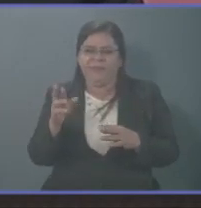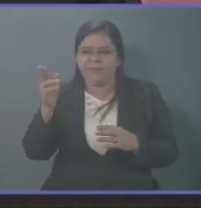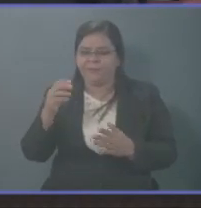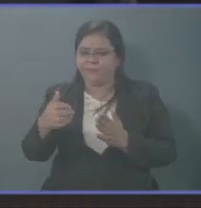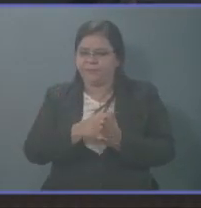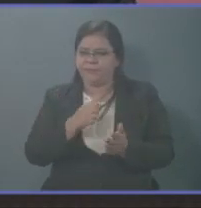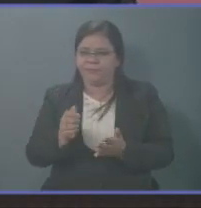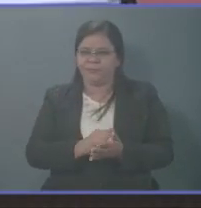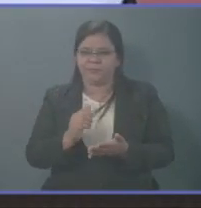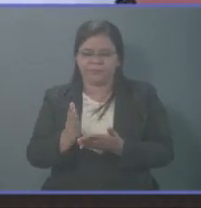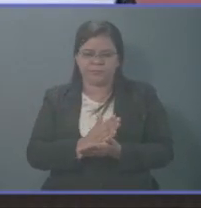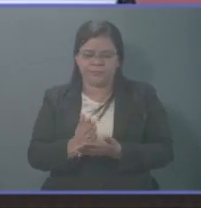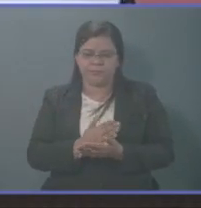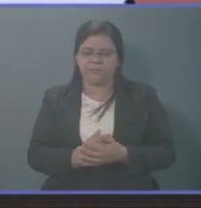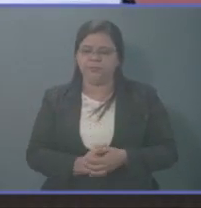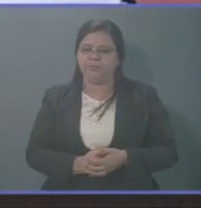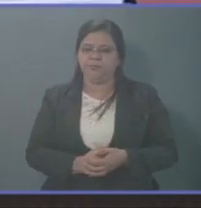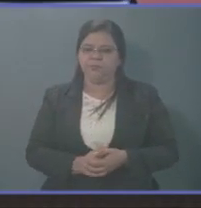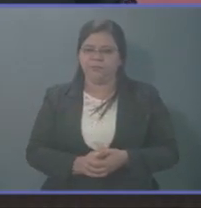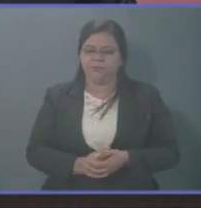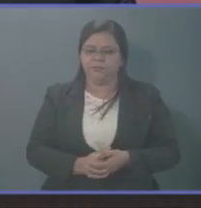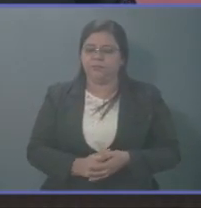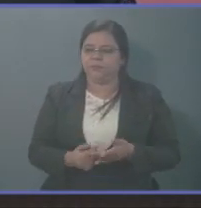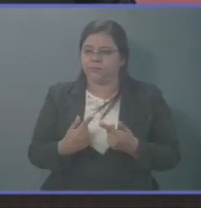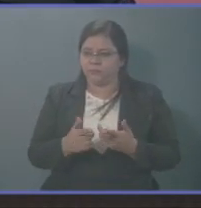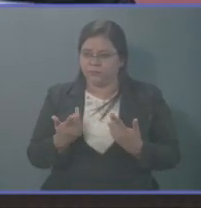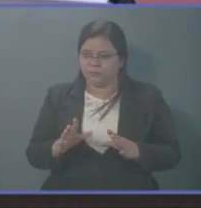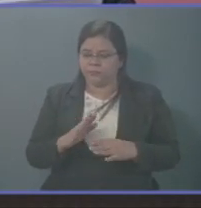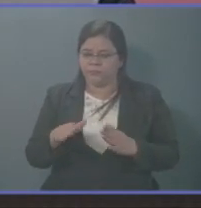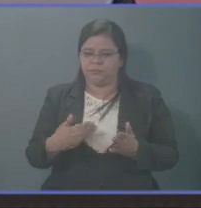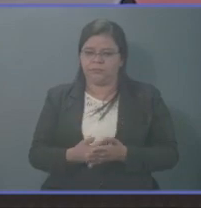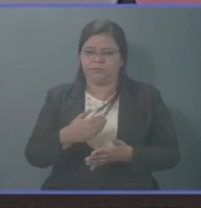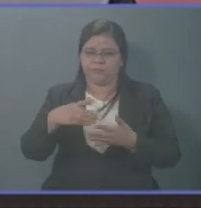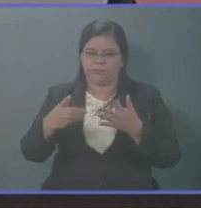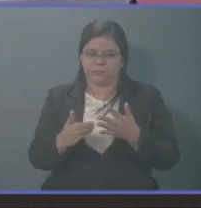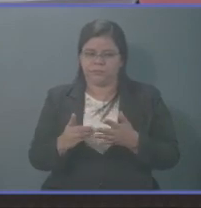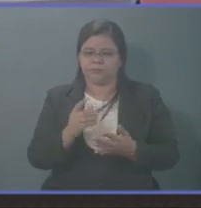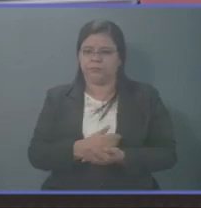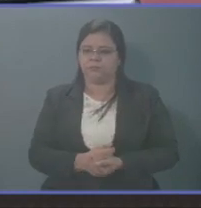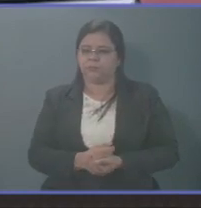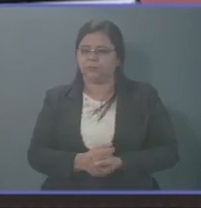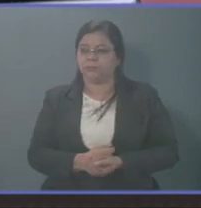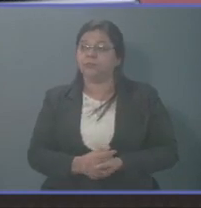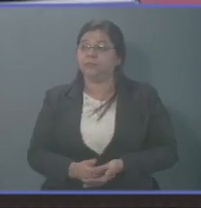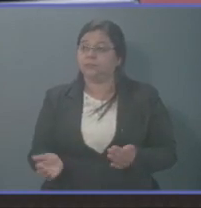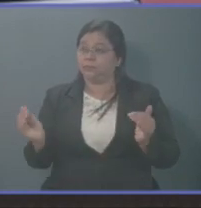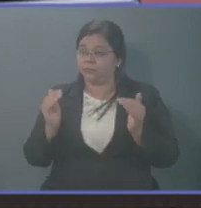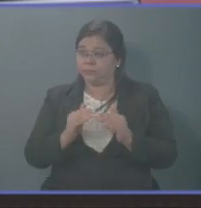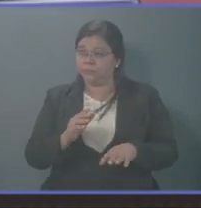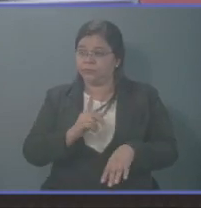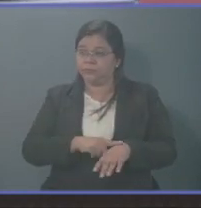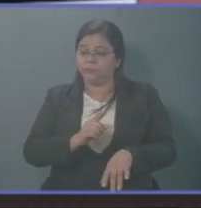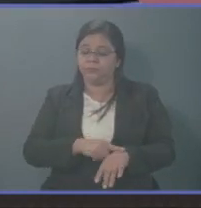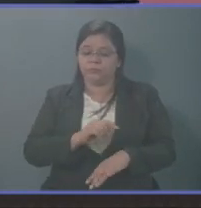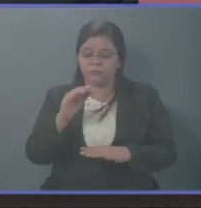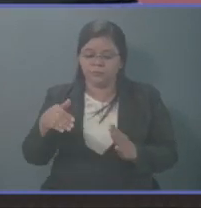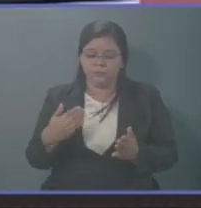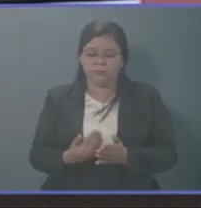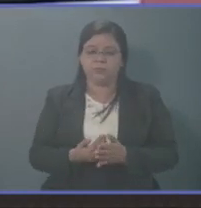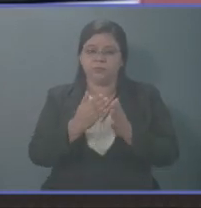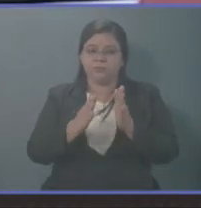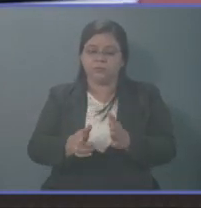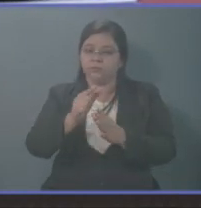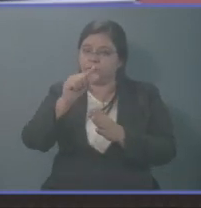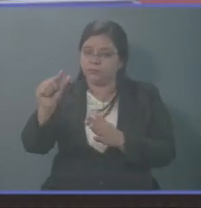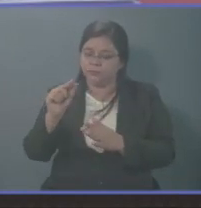multas, intereses o recargos dentro de la vigencia del presente decreto. Igual plazo se concede a los referidos sujetos